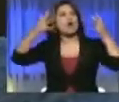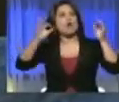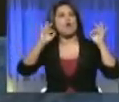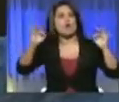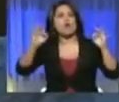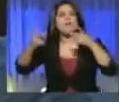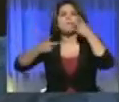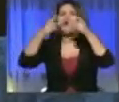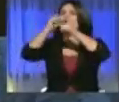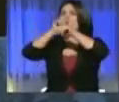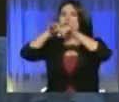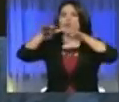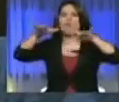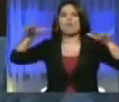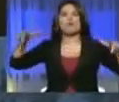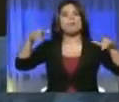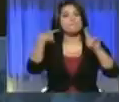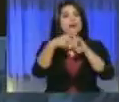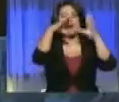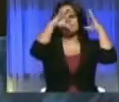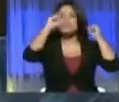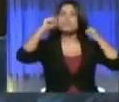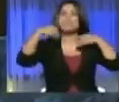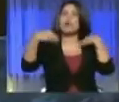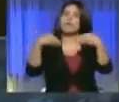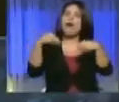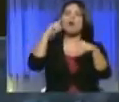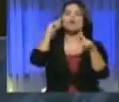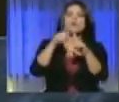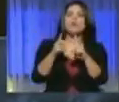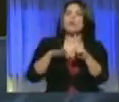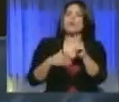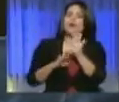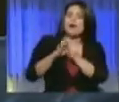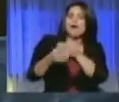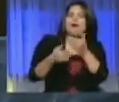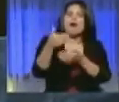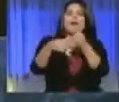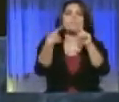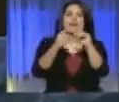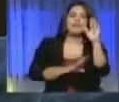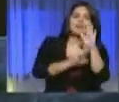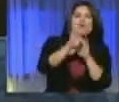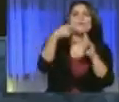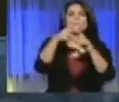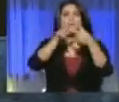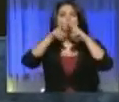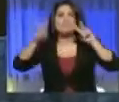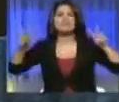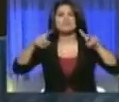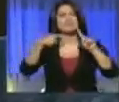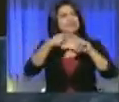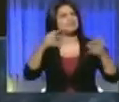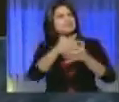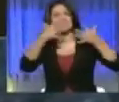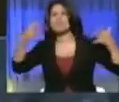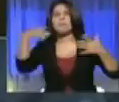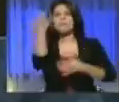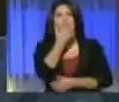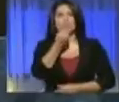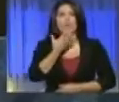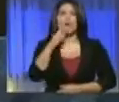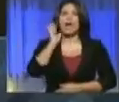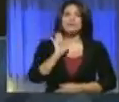política, una gran diplomacia para el avance, para el desarrollo, para la paz, para lo grande, para lo bueno. Esa